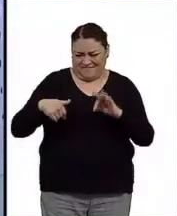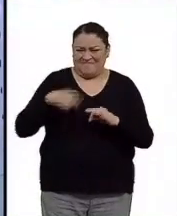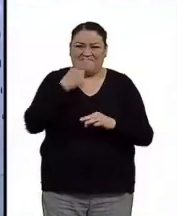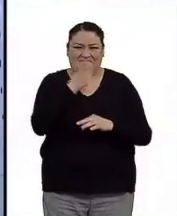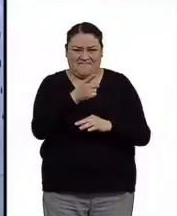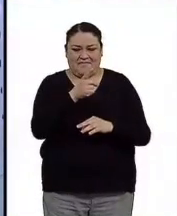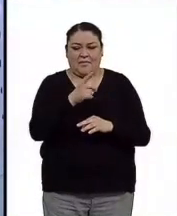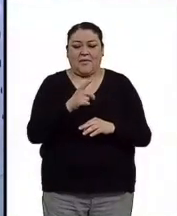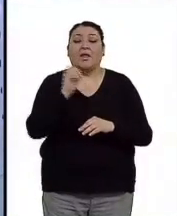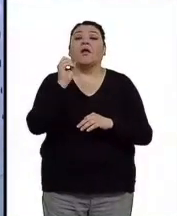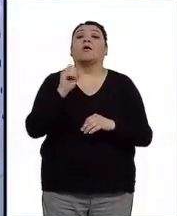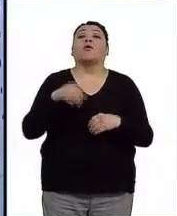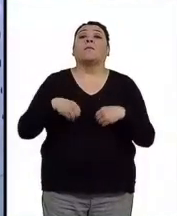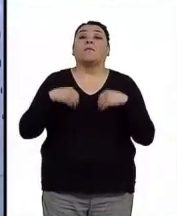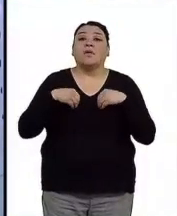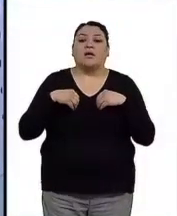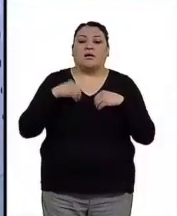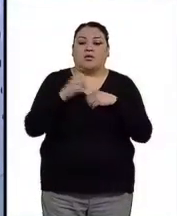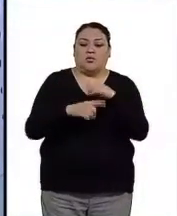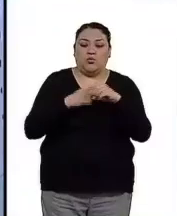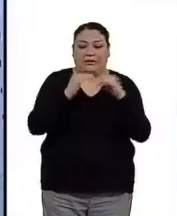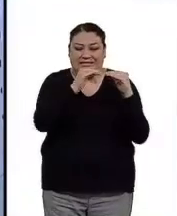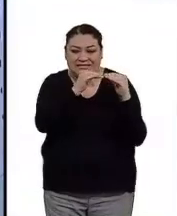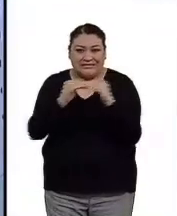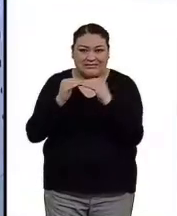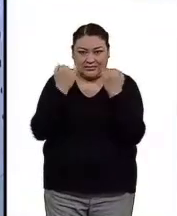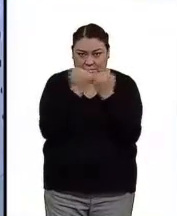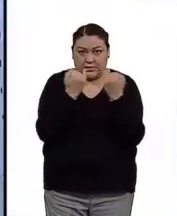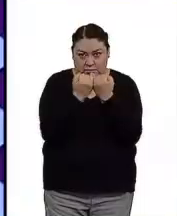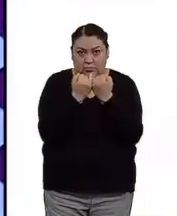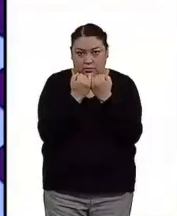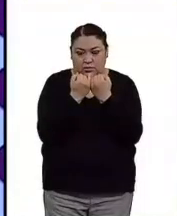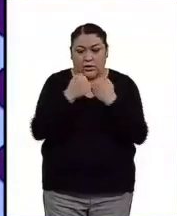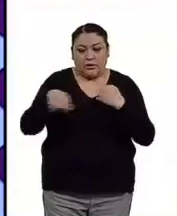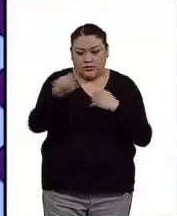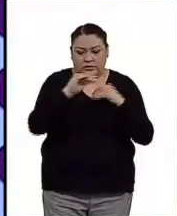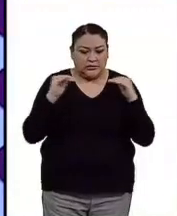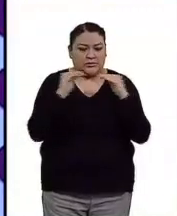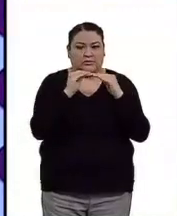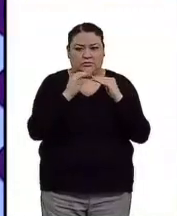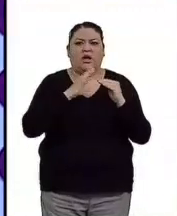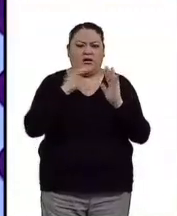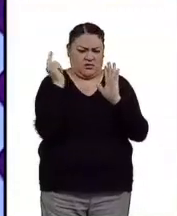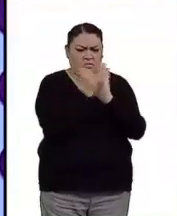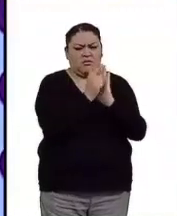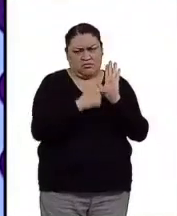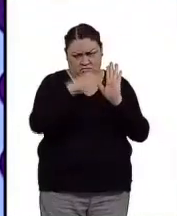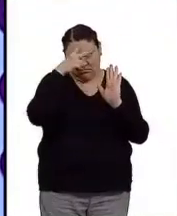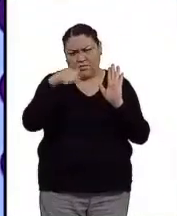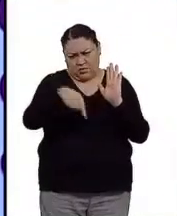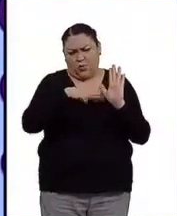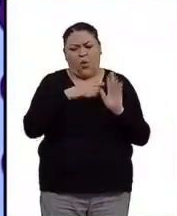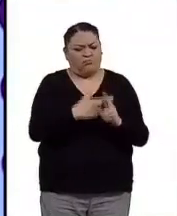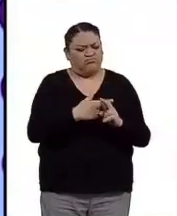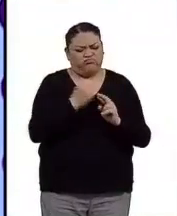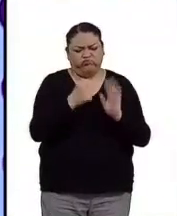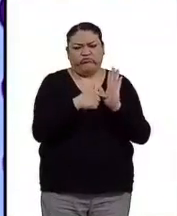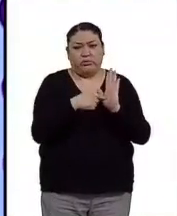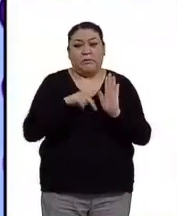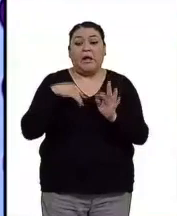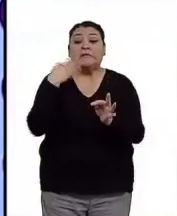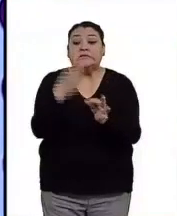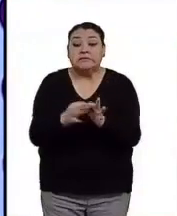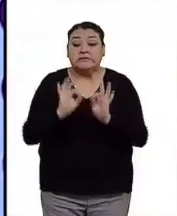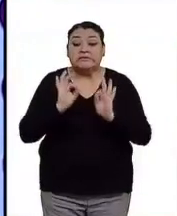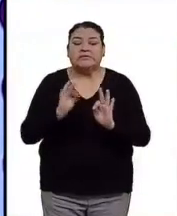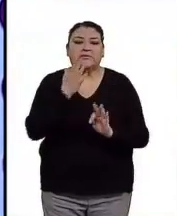de la igualdad sustantiva. A mí me parece que es un concepto muy útil en México, donde hay leyes, pero no se cumplen. Porque justo